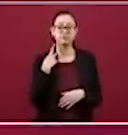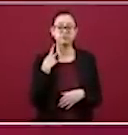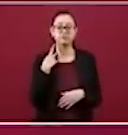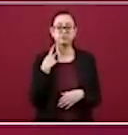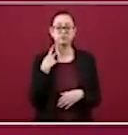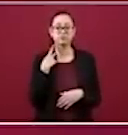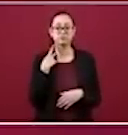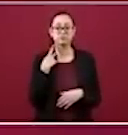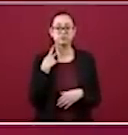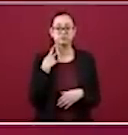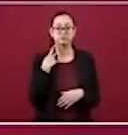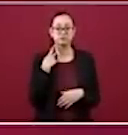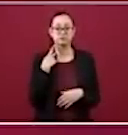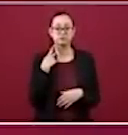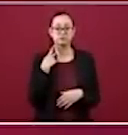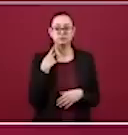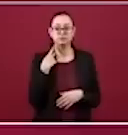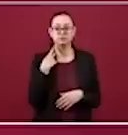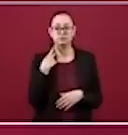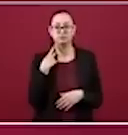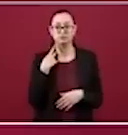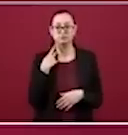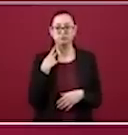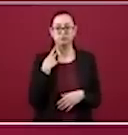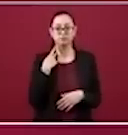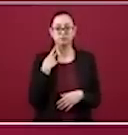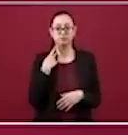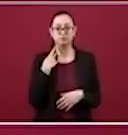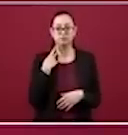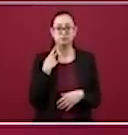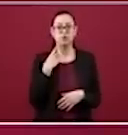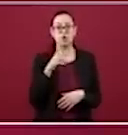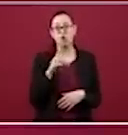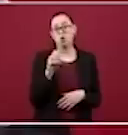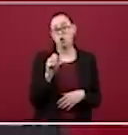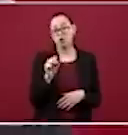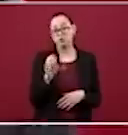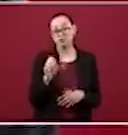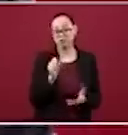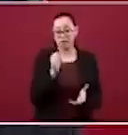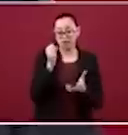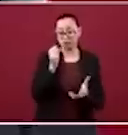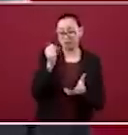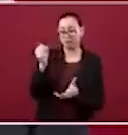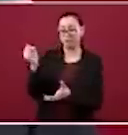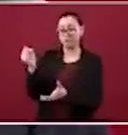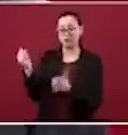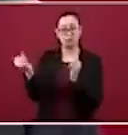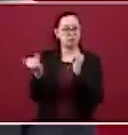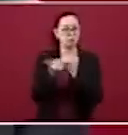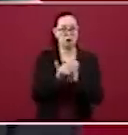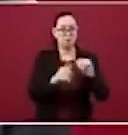no entregar apoyos a organizaciones es para todos, es parejo,